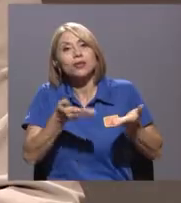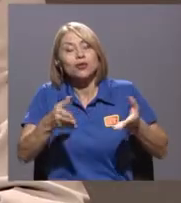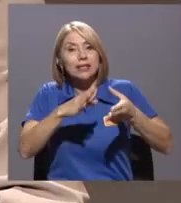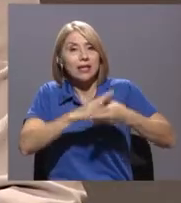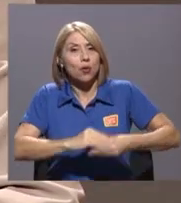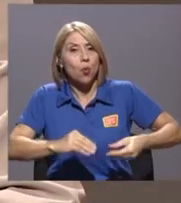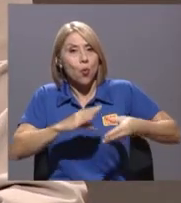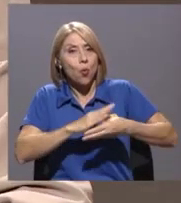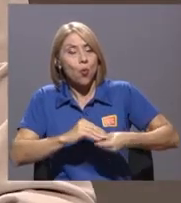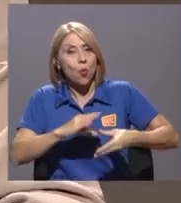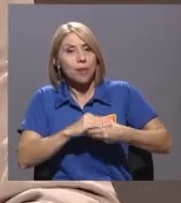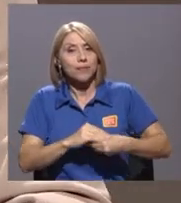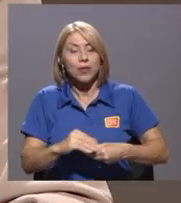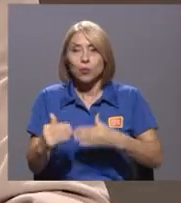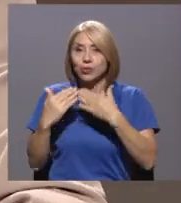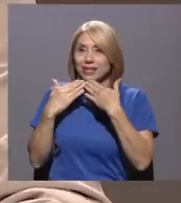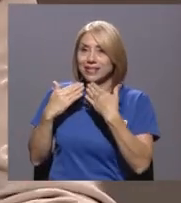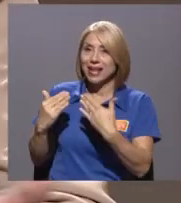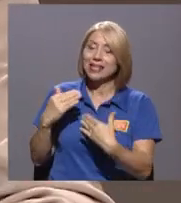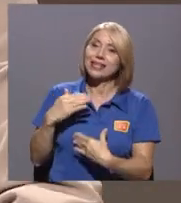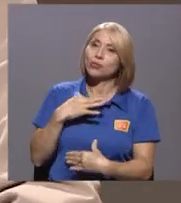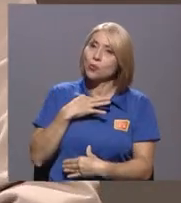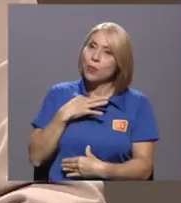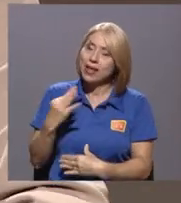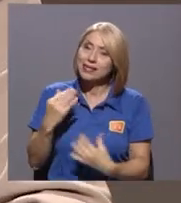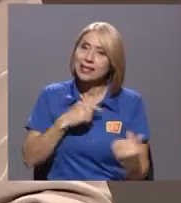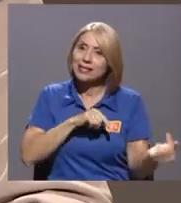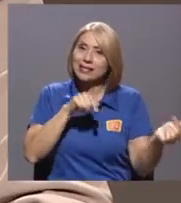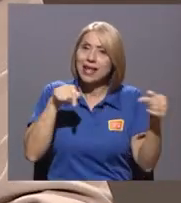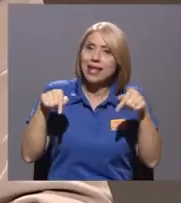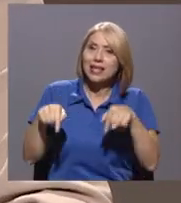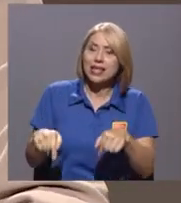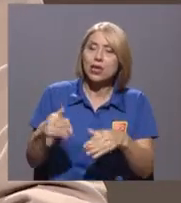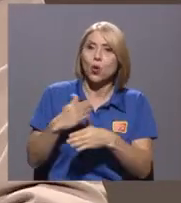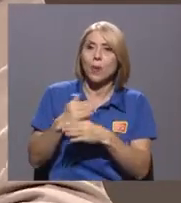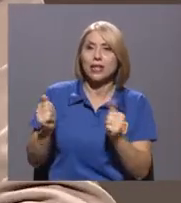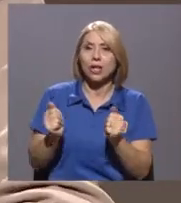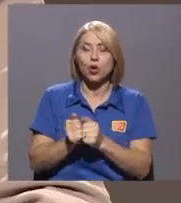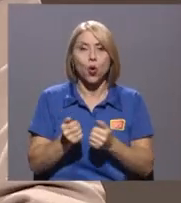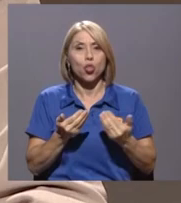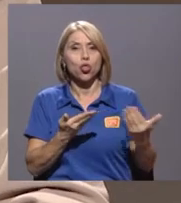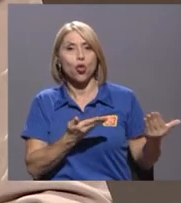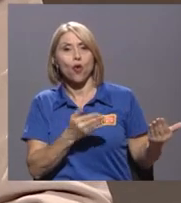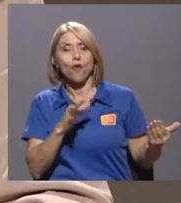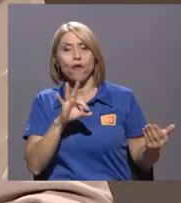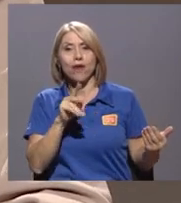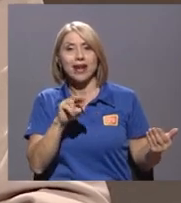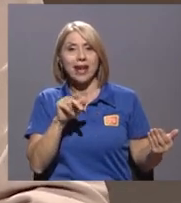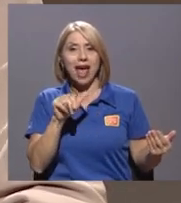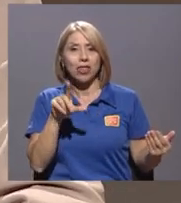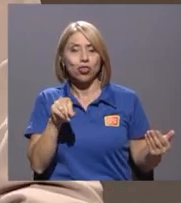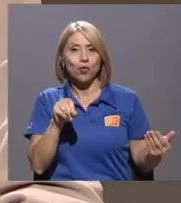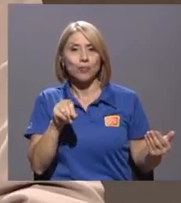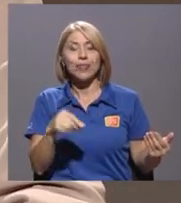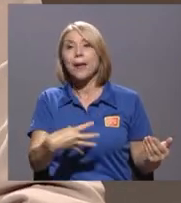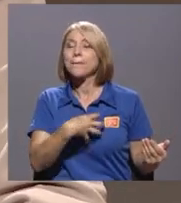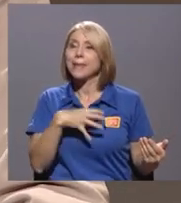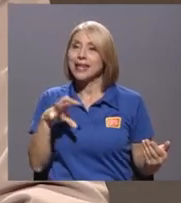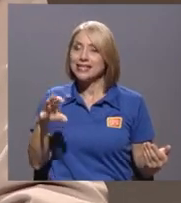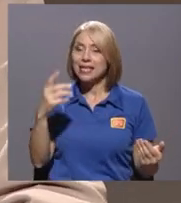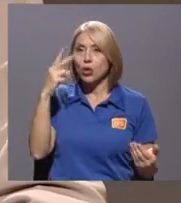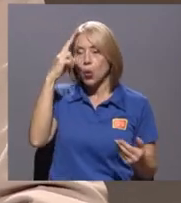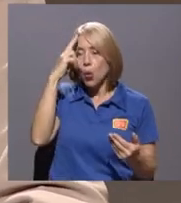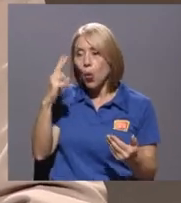olvido consagrado jugar un placer estar aquí compartir cuando fernando este merecido homenaje como ya han dicho